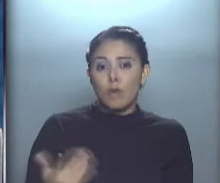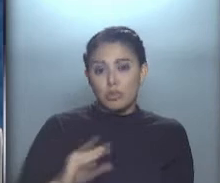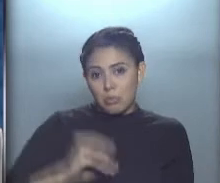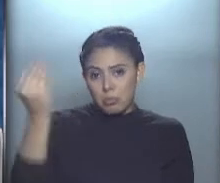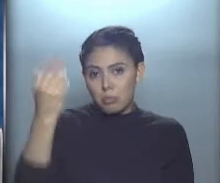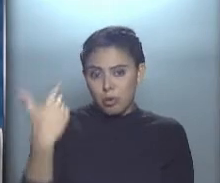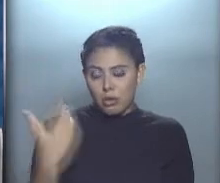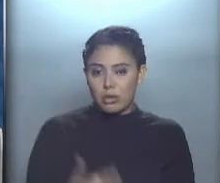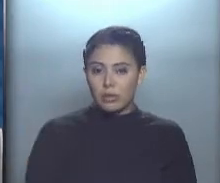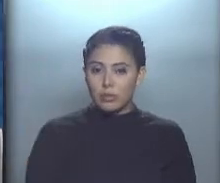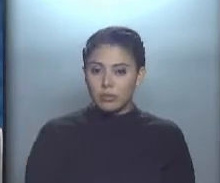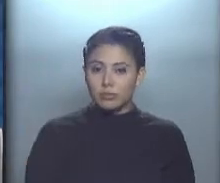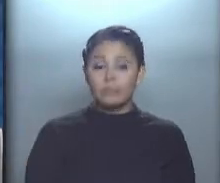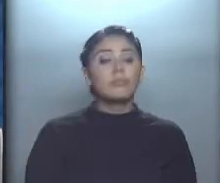ascenso.